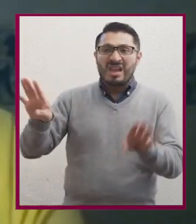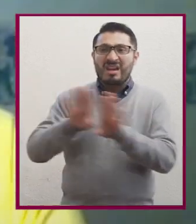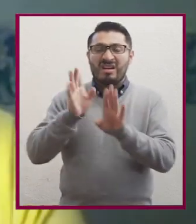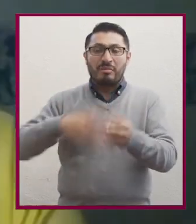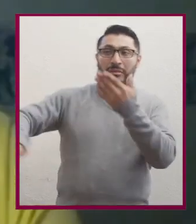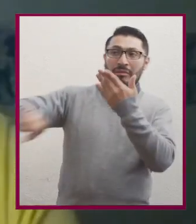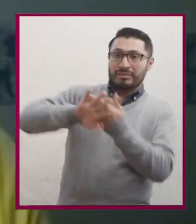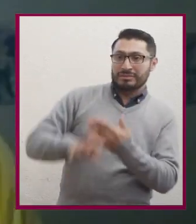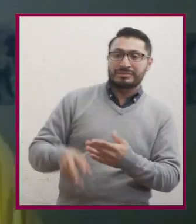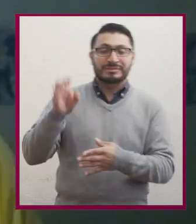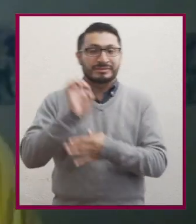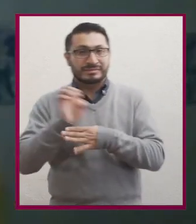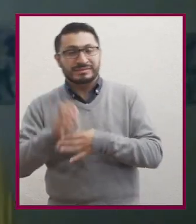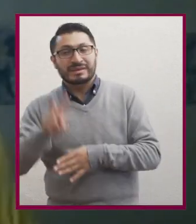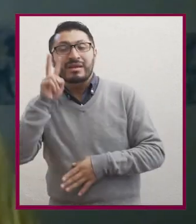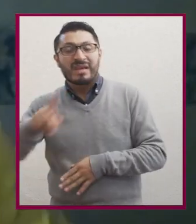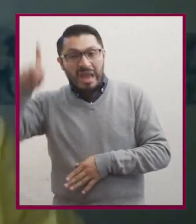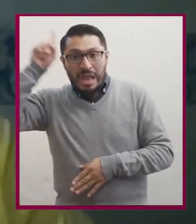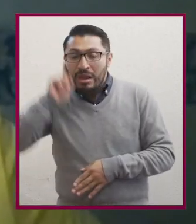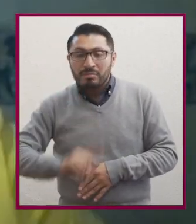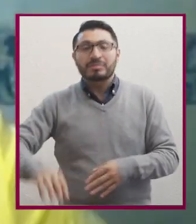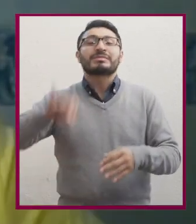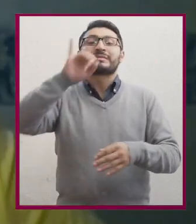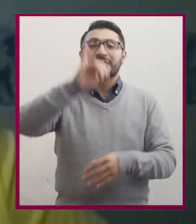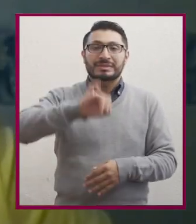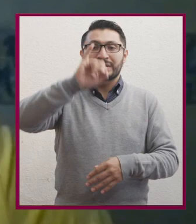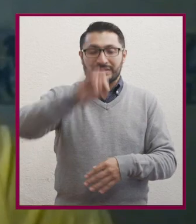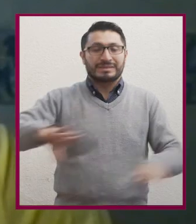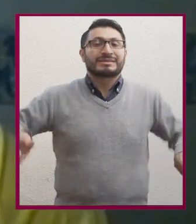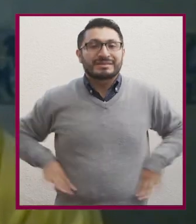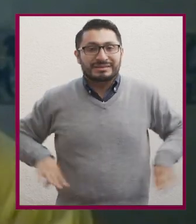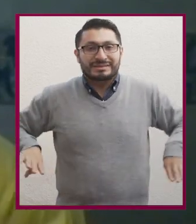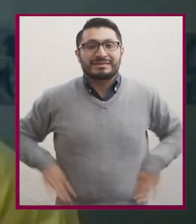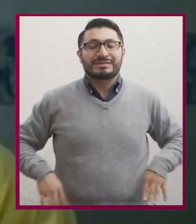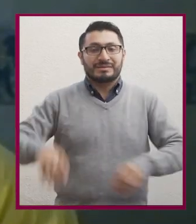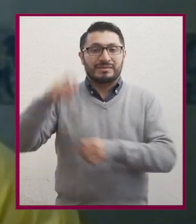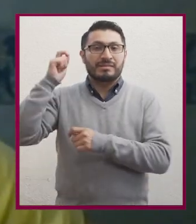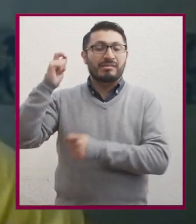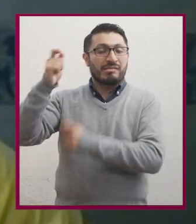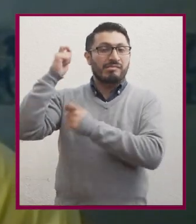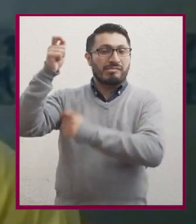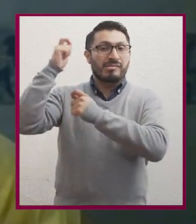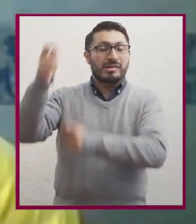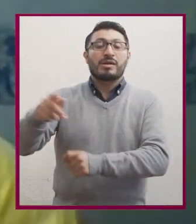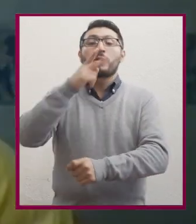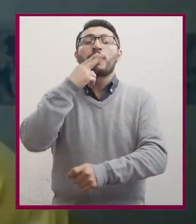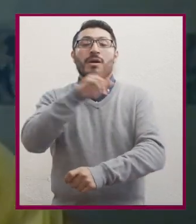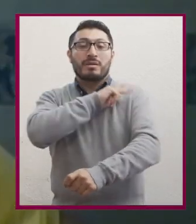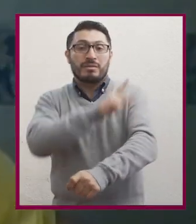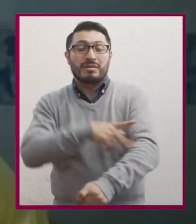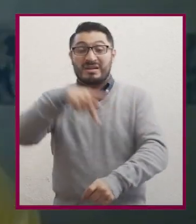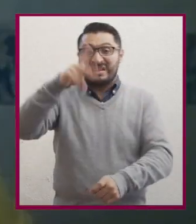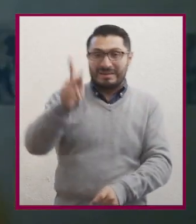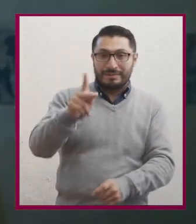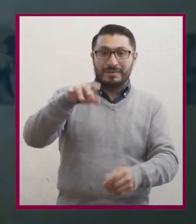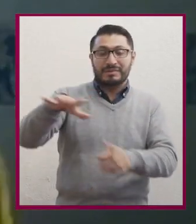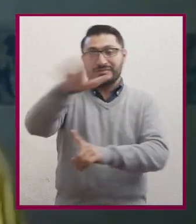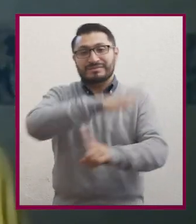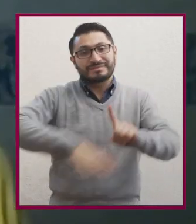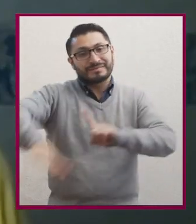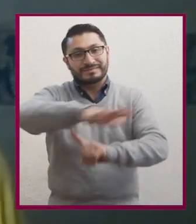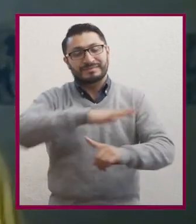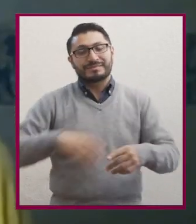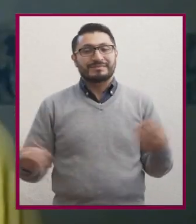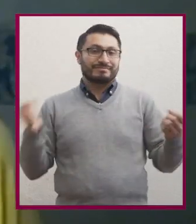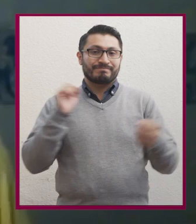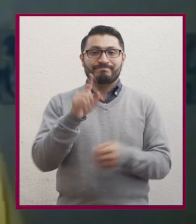contra él. Entonces vemos que era una mujer que sí tenía las características para buscar y ejercer el poder, pero que el contexto finalmente